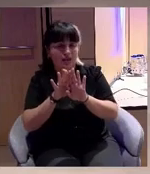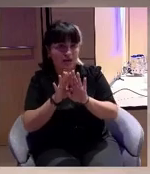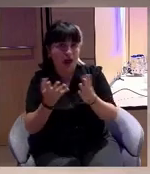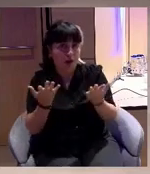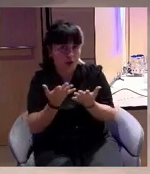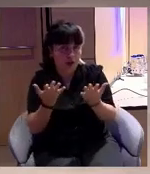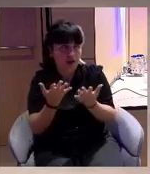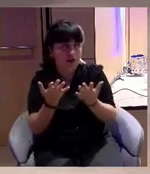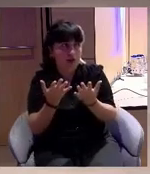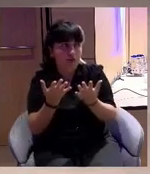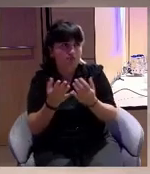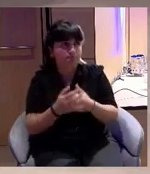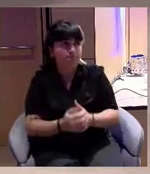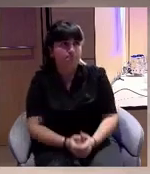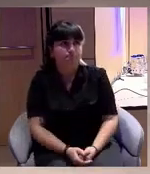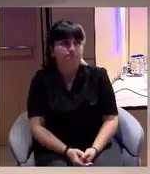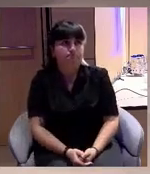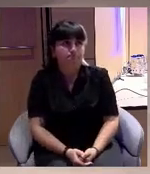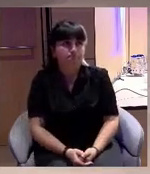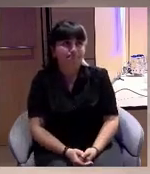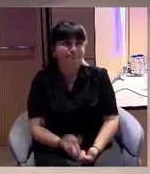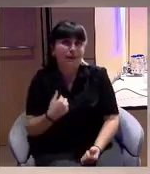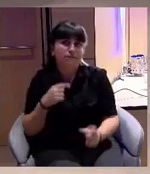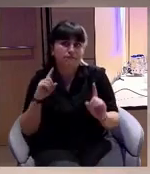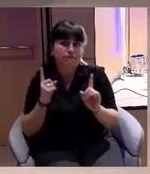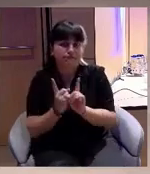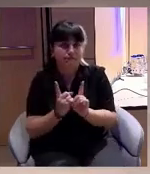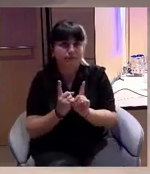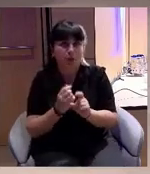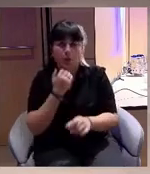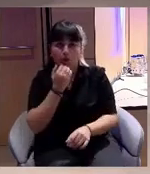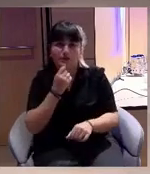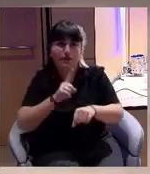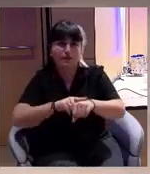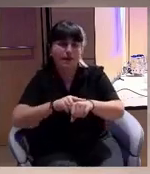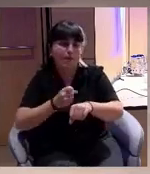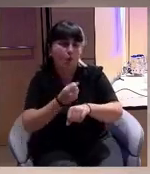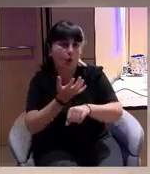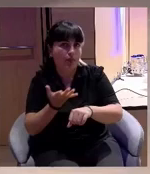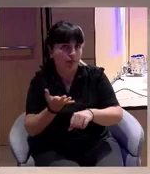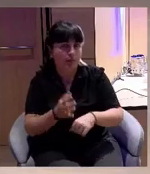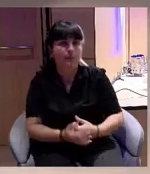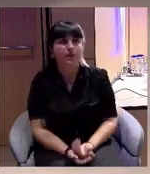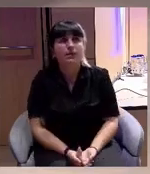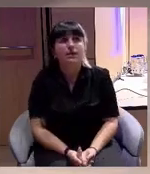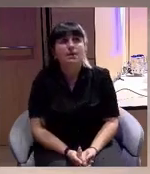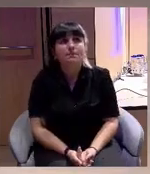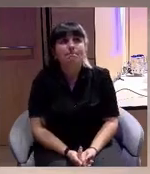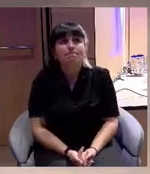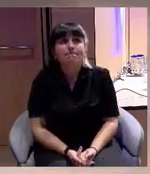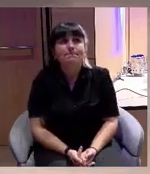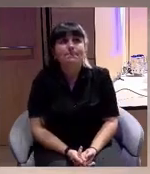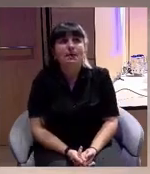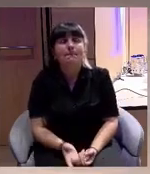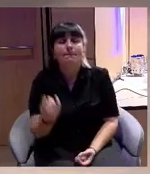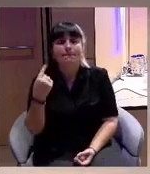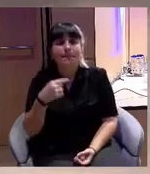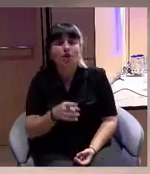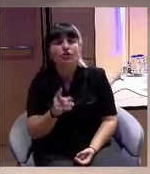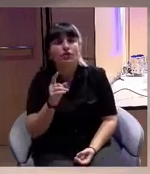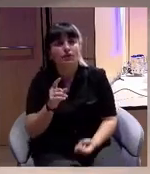cuestiones en términos de de de síntesis no sé cómo voy con el tiempo eh En primer